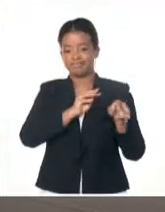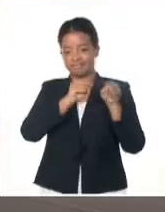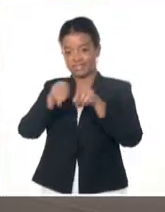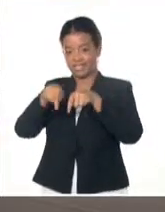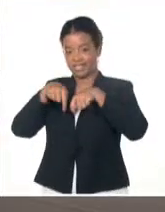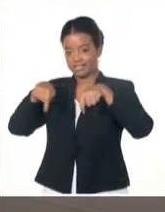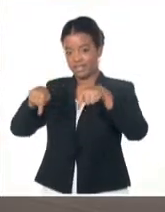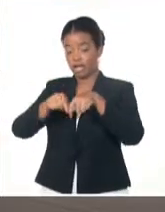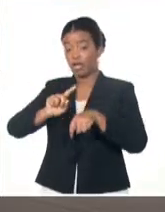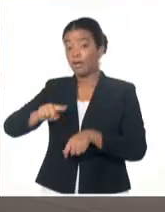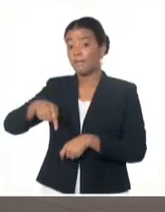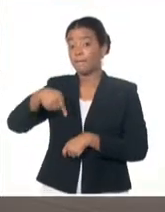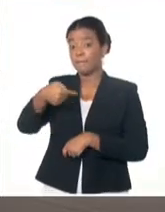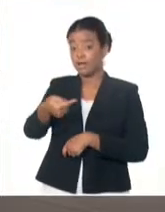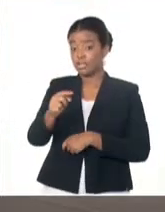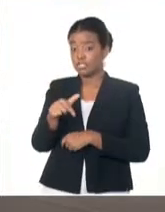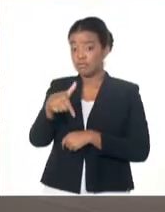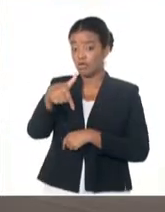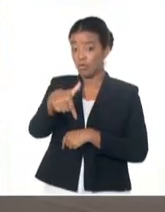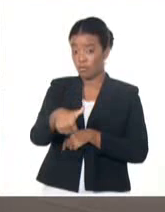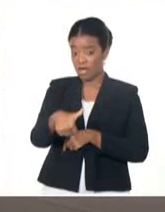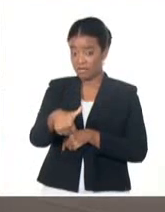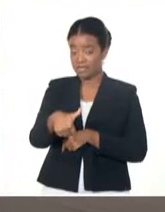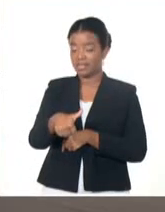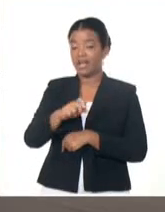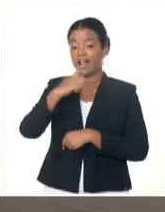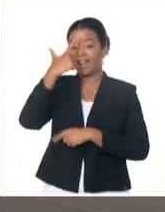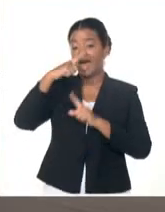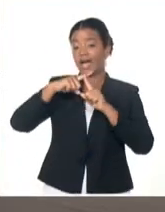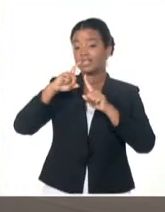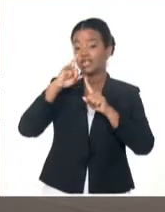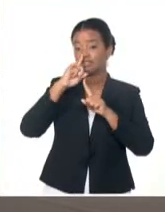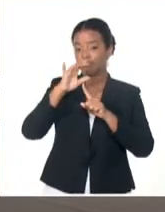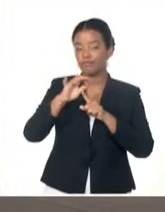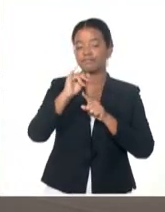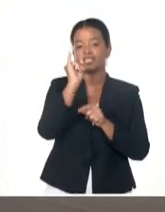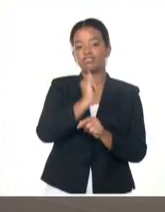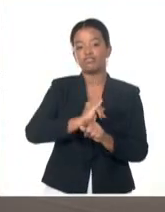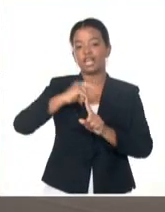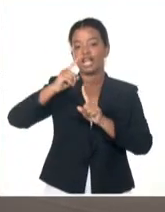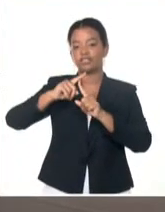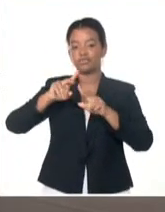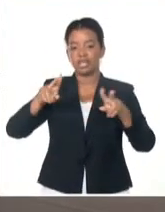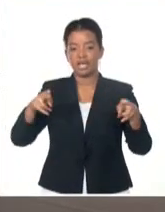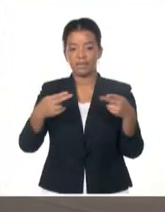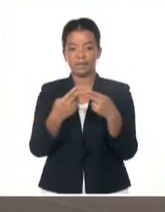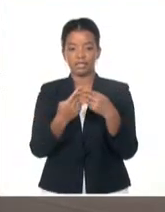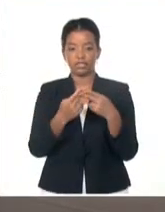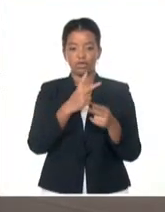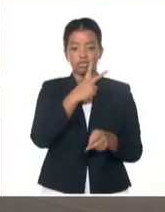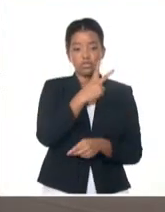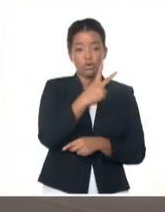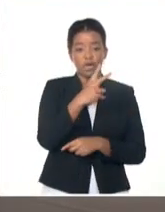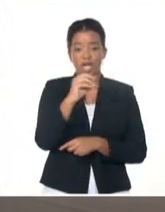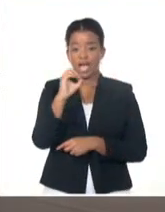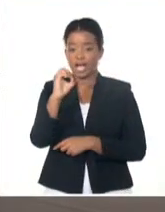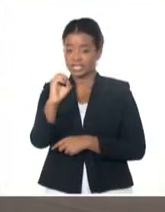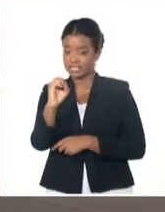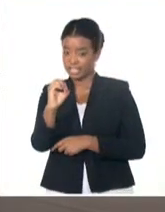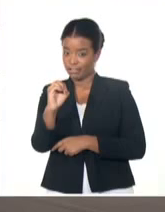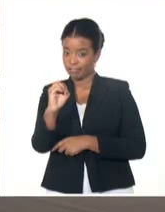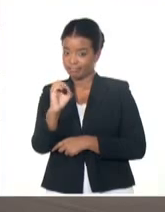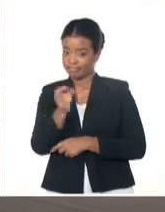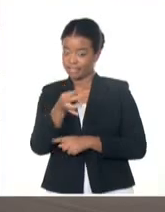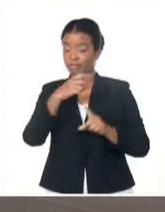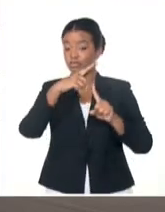Estadio Latinoamericano encenderá las luces para acoger a Industriales y Las Tunas en un playoff que marcha 2-0 favorable a los leñadores. Pero,